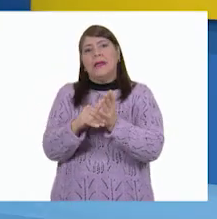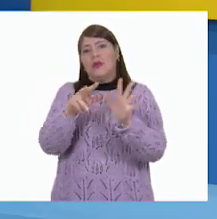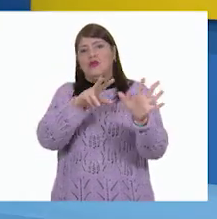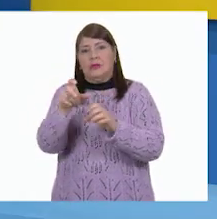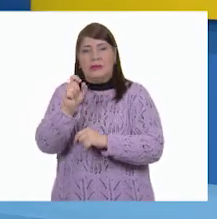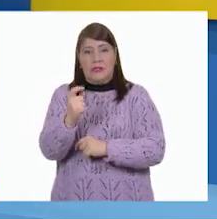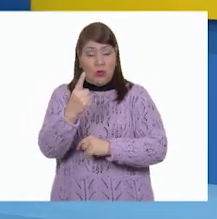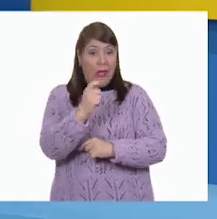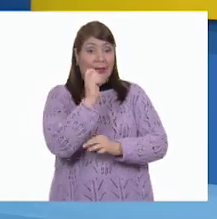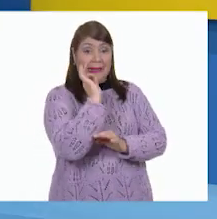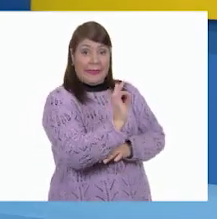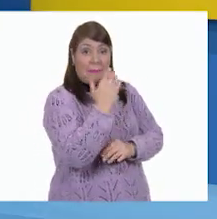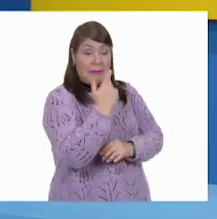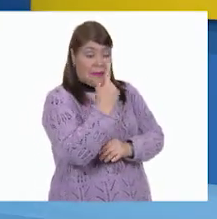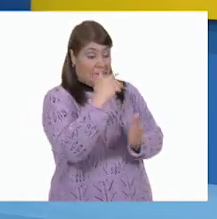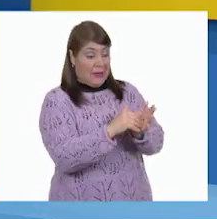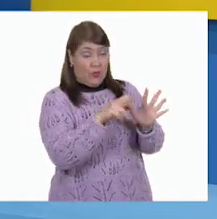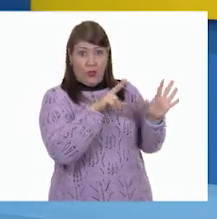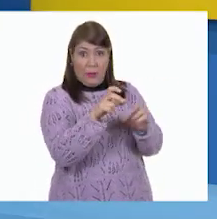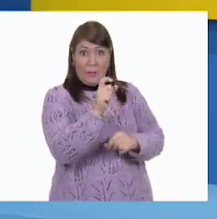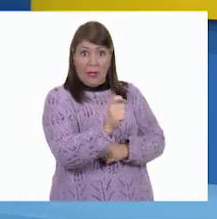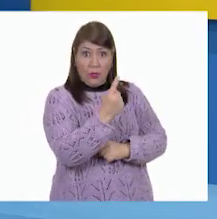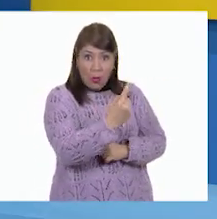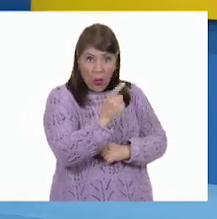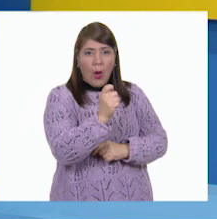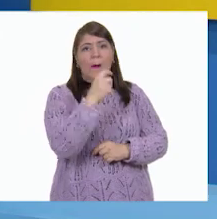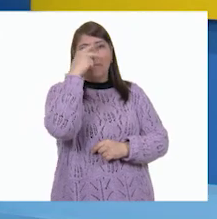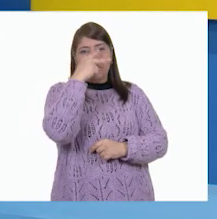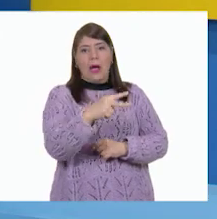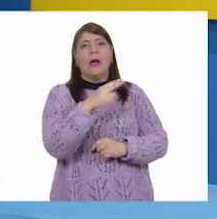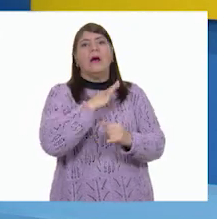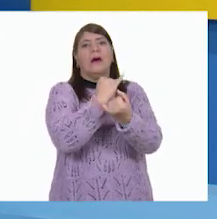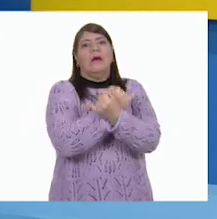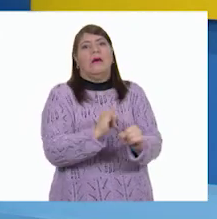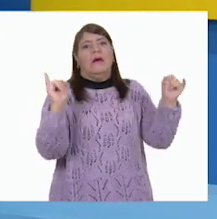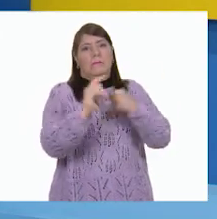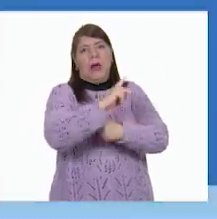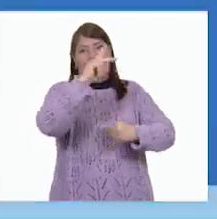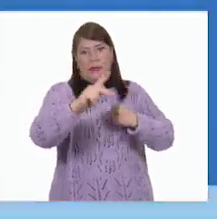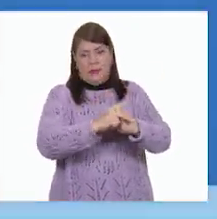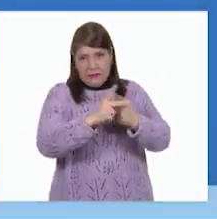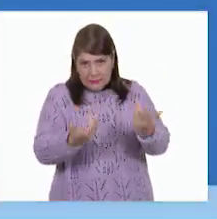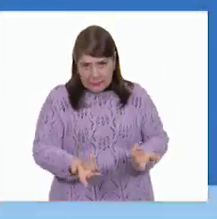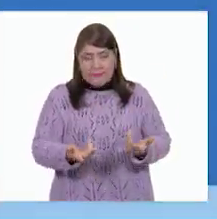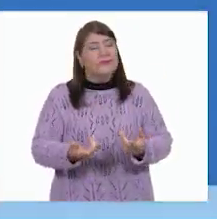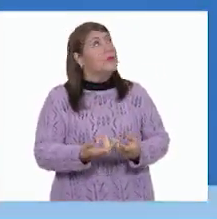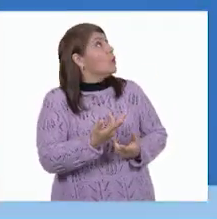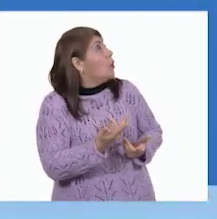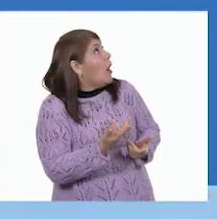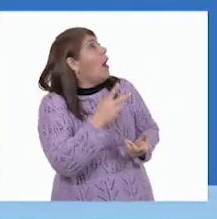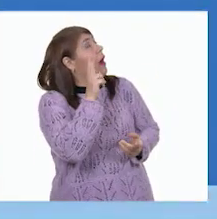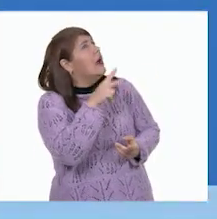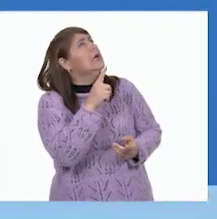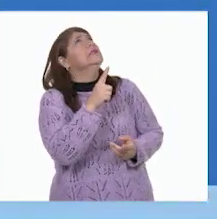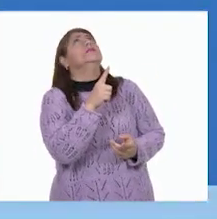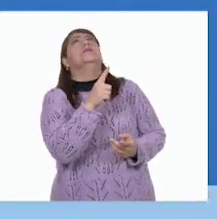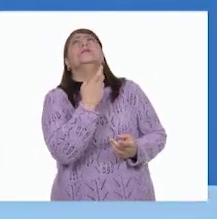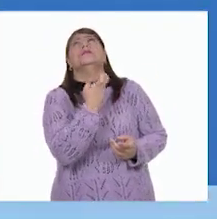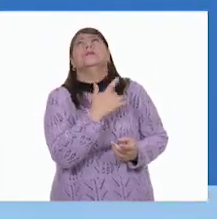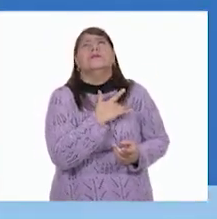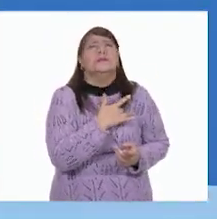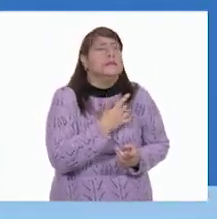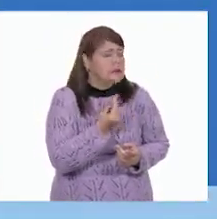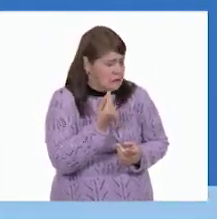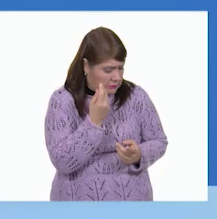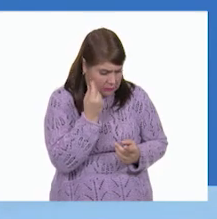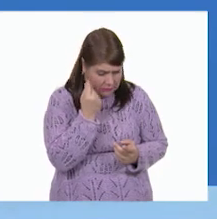En 1821, México iniciaba su vida como nación independiente. Maestra, eso tiene...